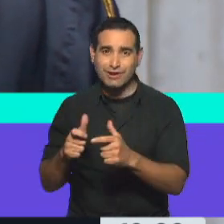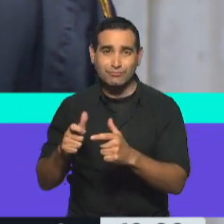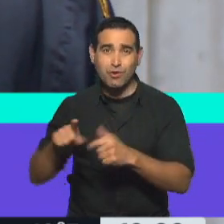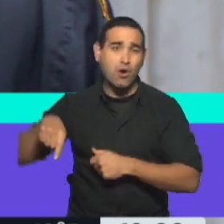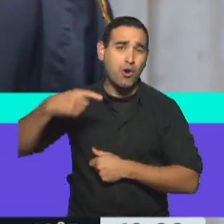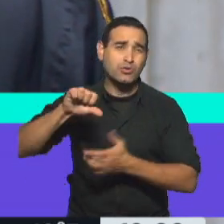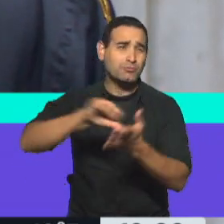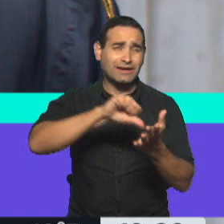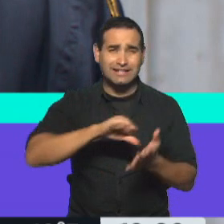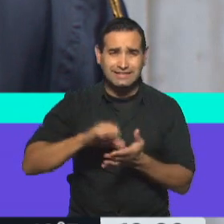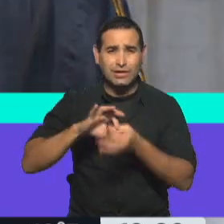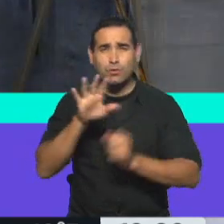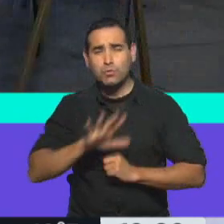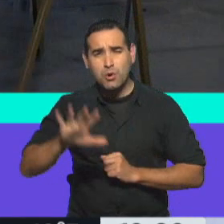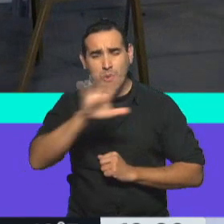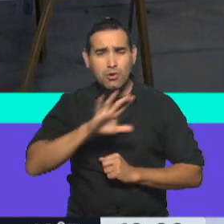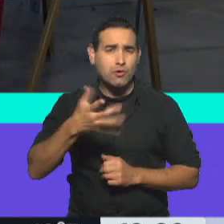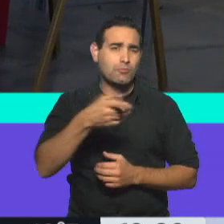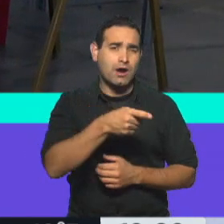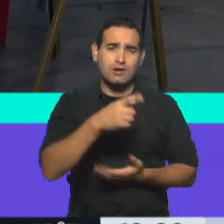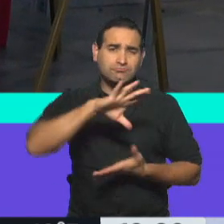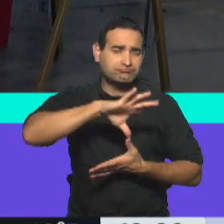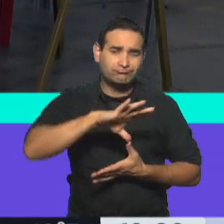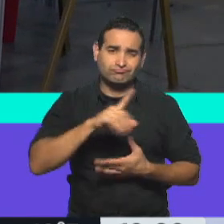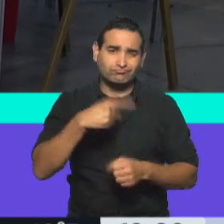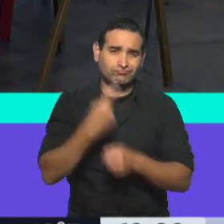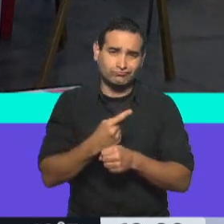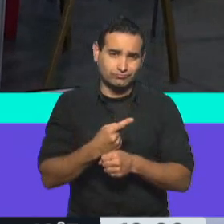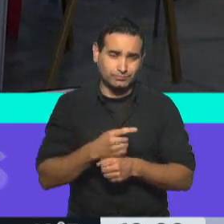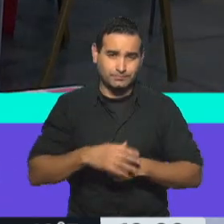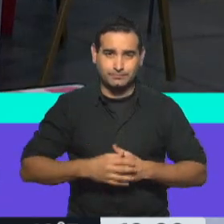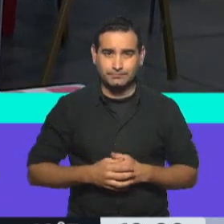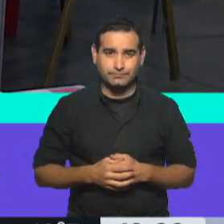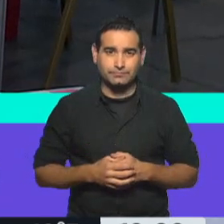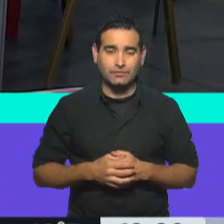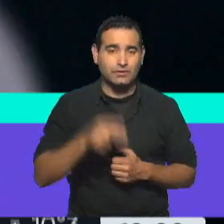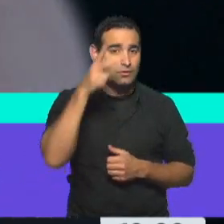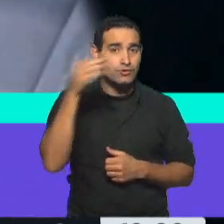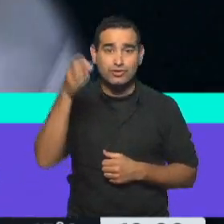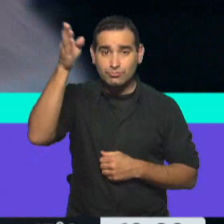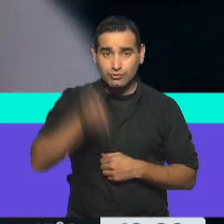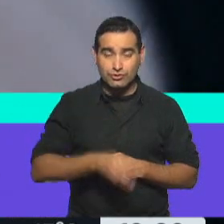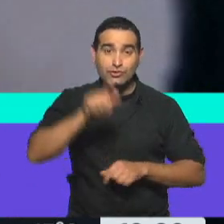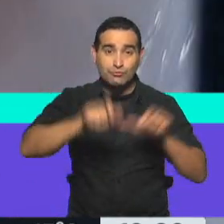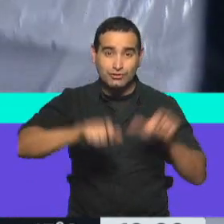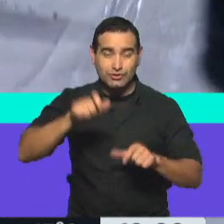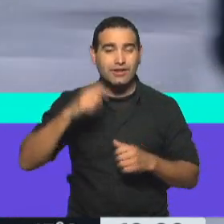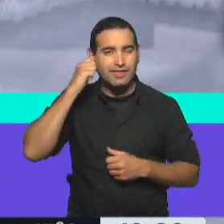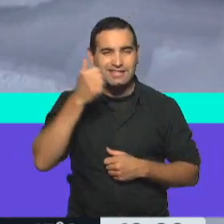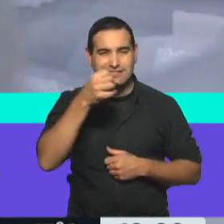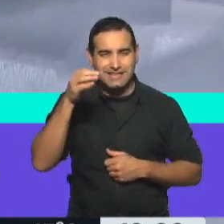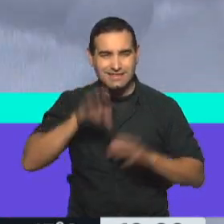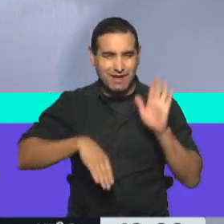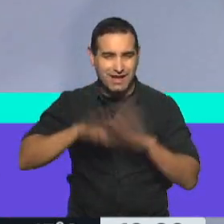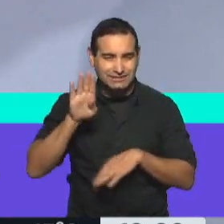de los países de Occidente no pudieron hacer eso. Según Aliaga, el hecho de que un 80% de las personas de más de 60